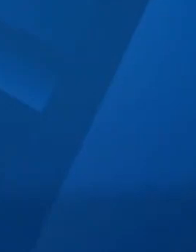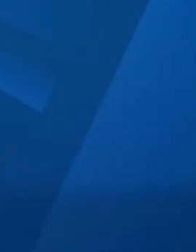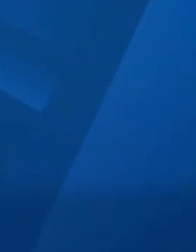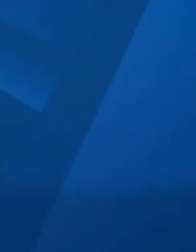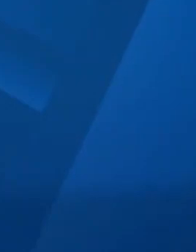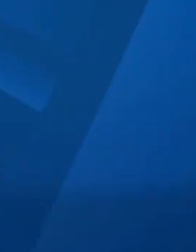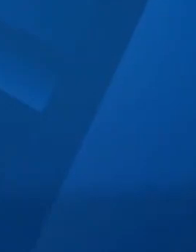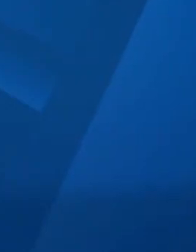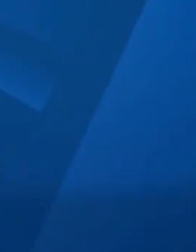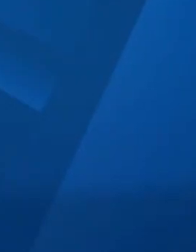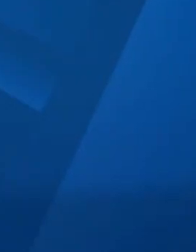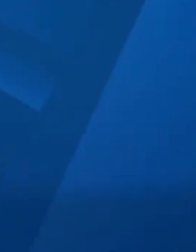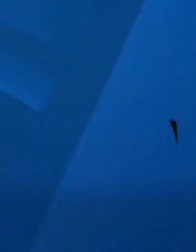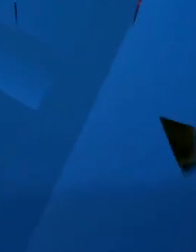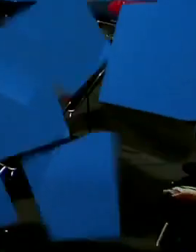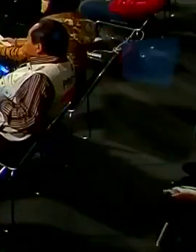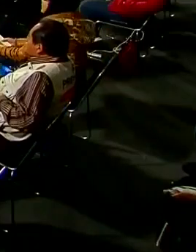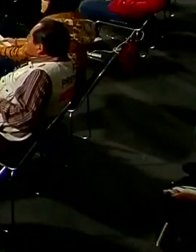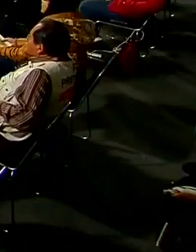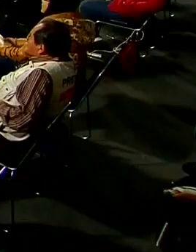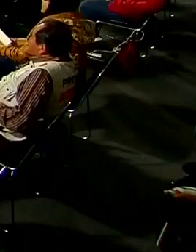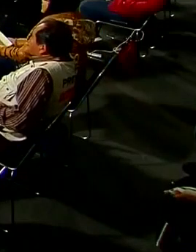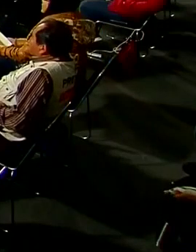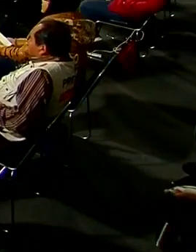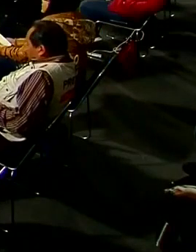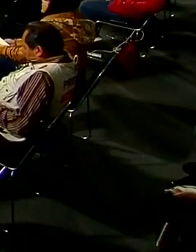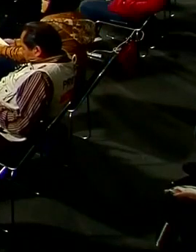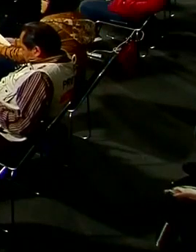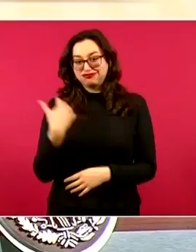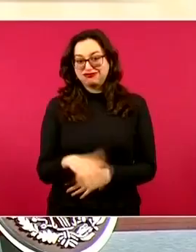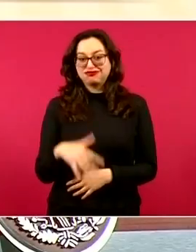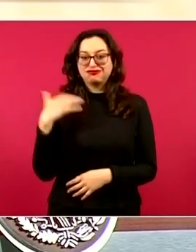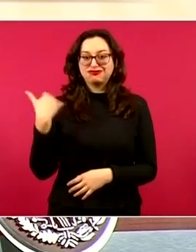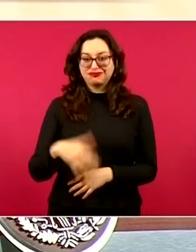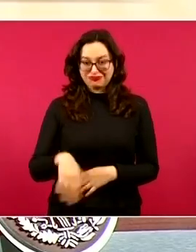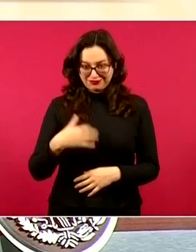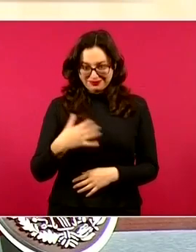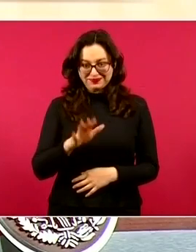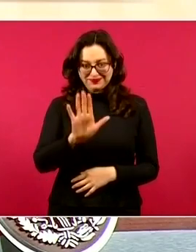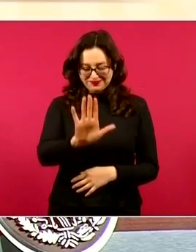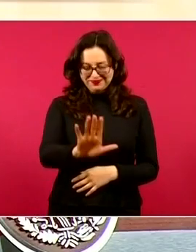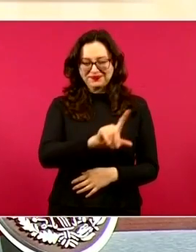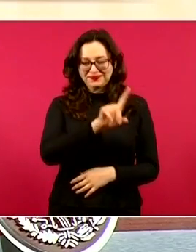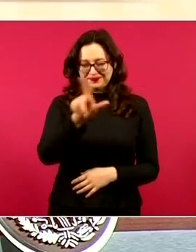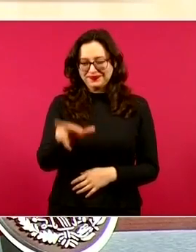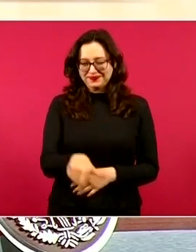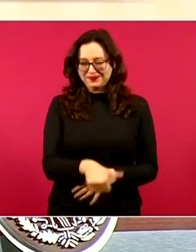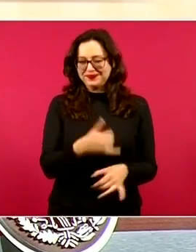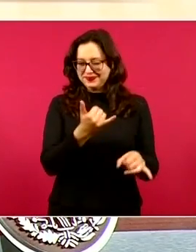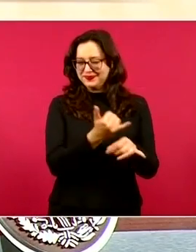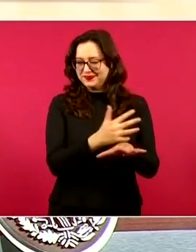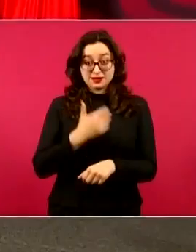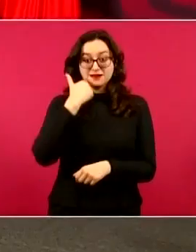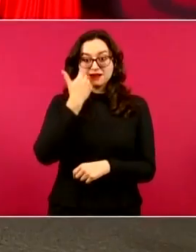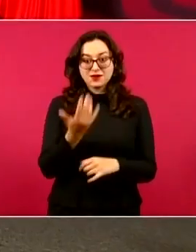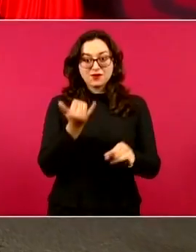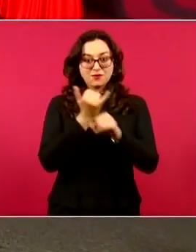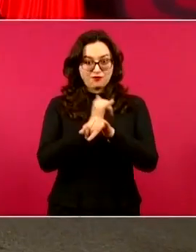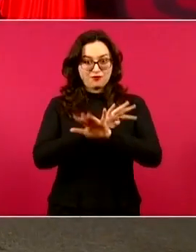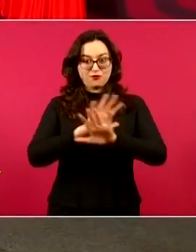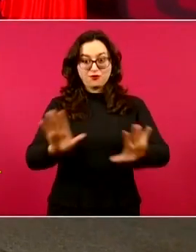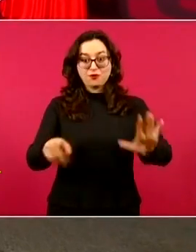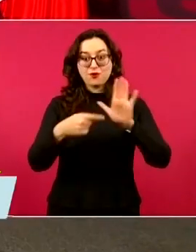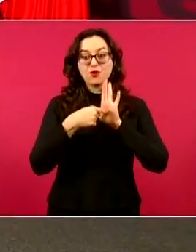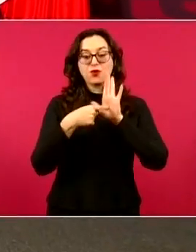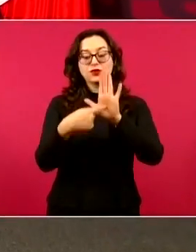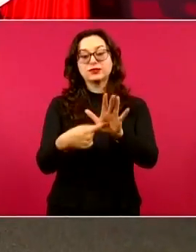Y miren, el tema del fentanilo, luego de que el congresista Dan Crenshaw, el Departamento de Estados Unidos, le respondieran al